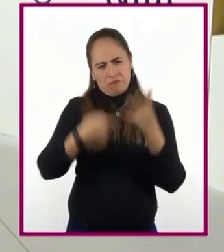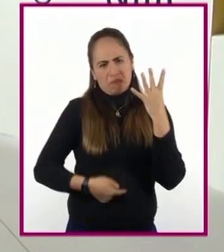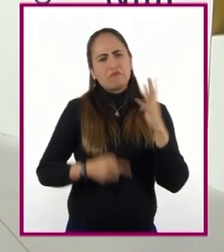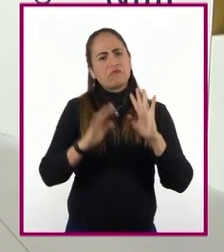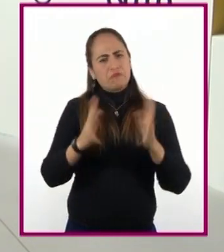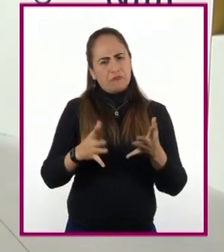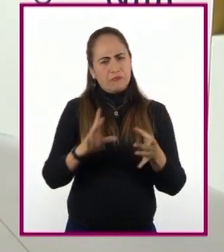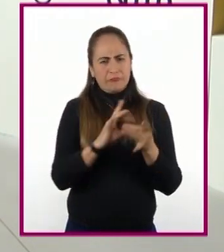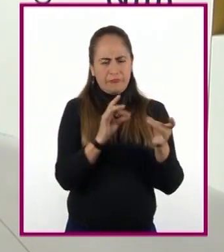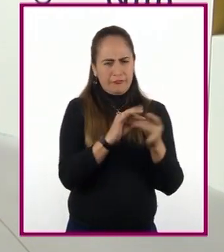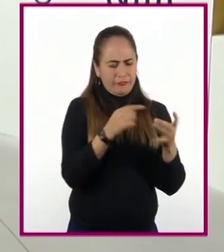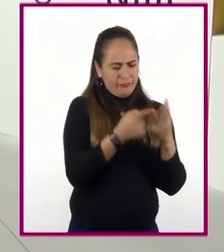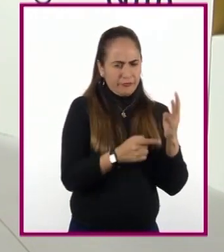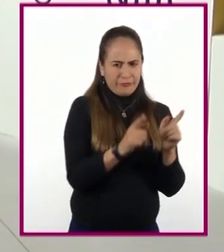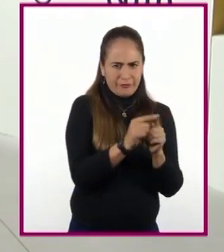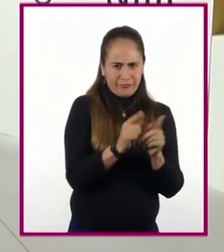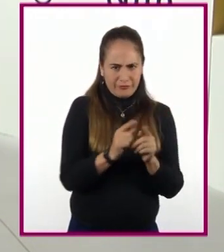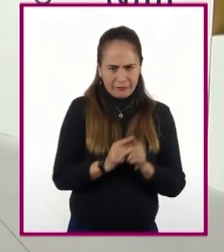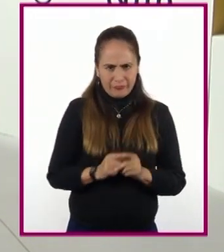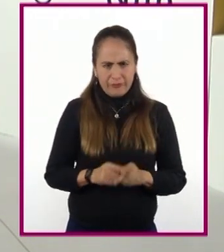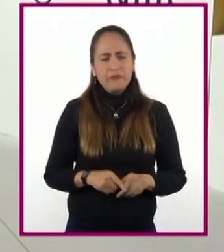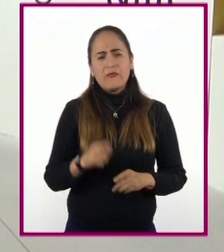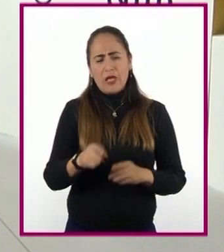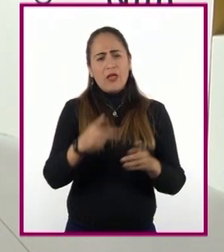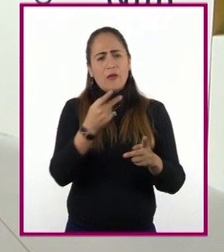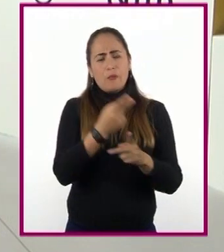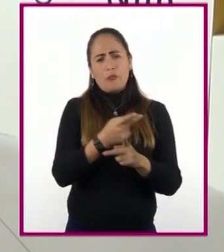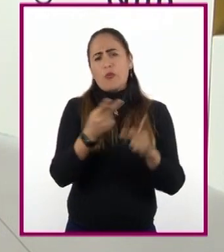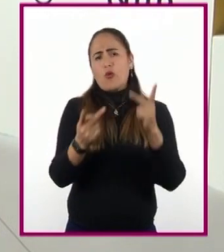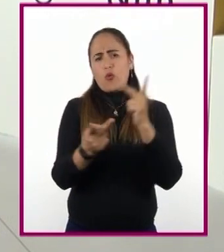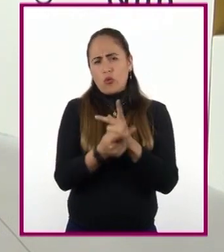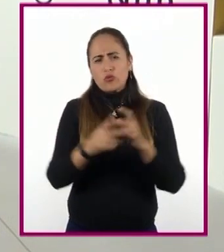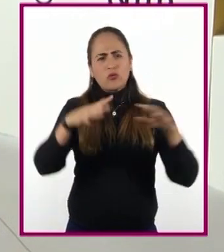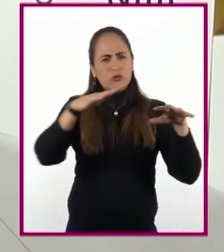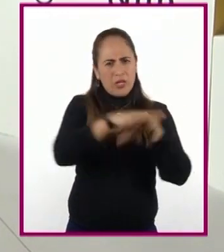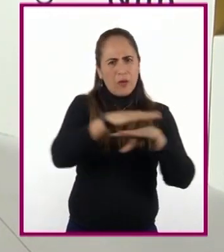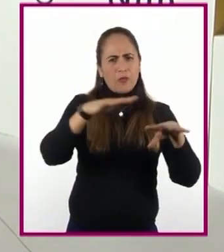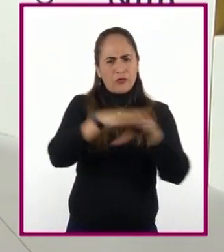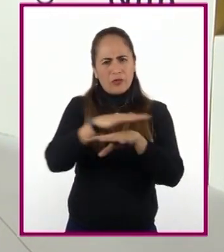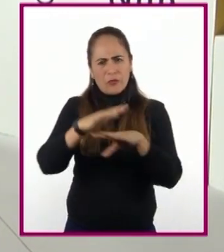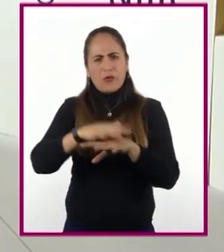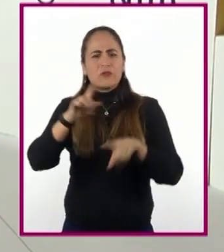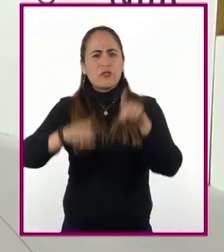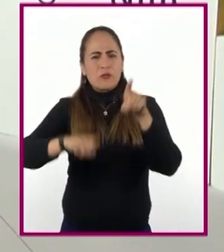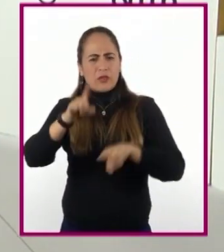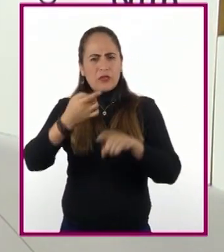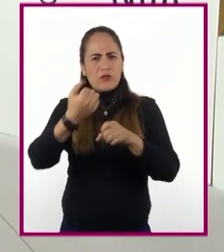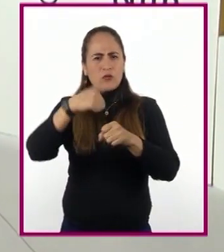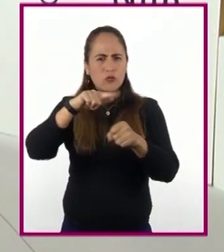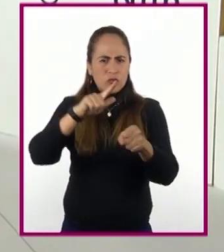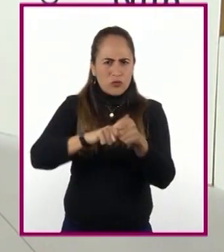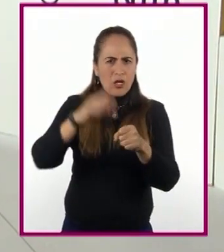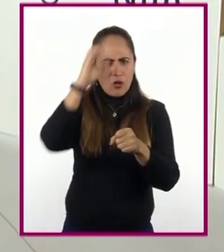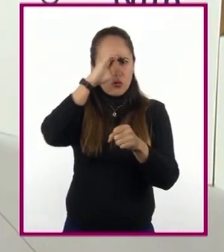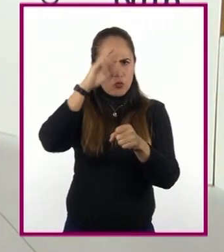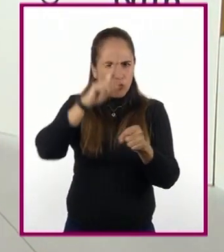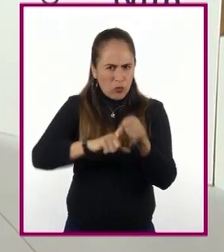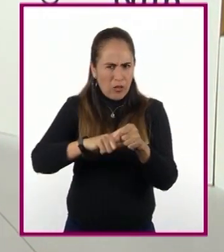Se compararon algunas innovaciones de medios técnicos dentro del contexto social, histórico y